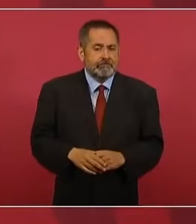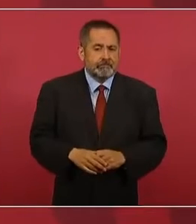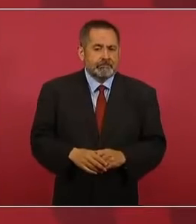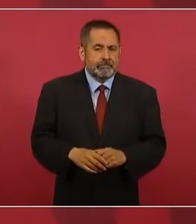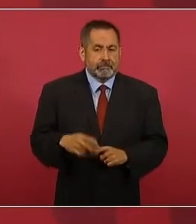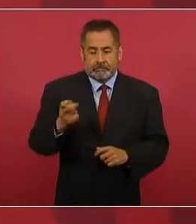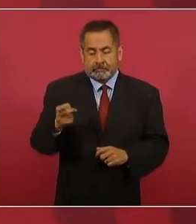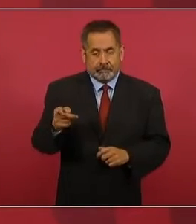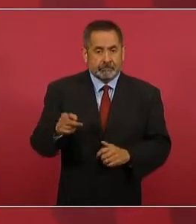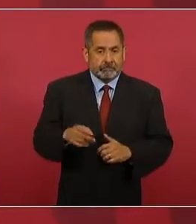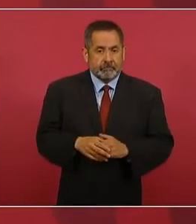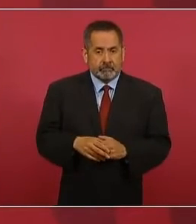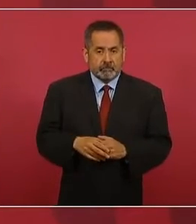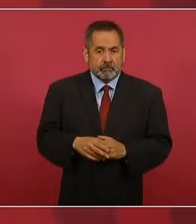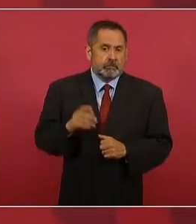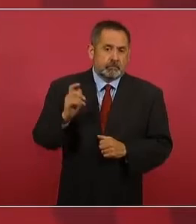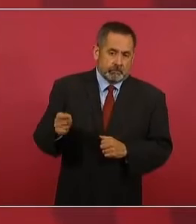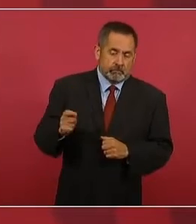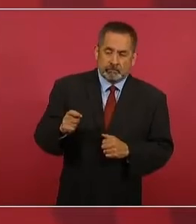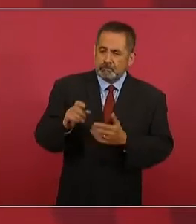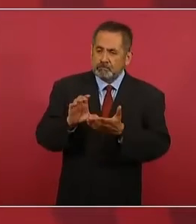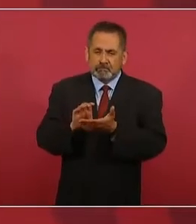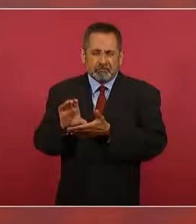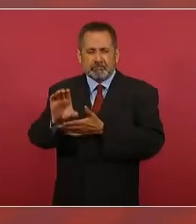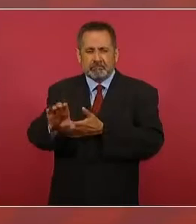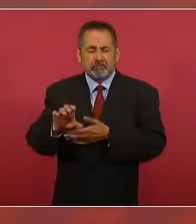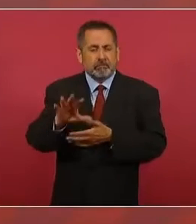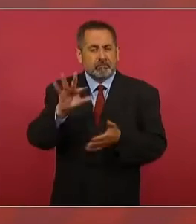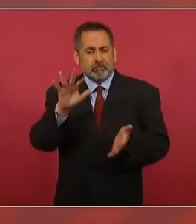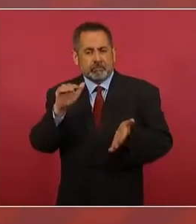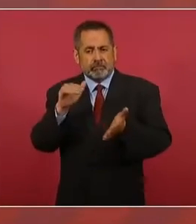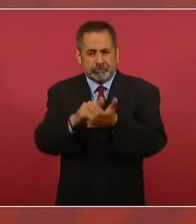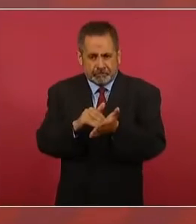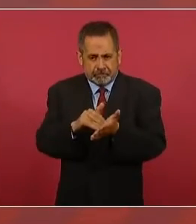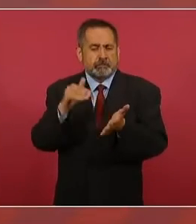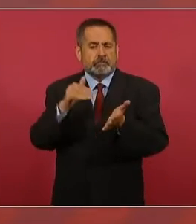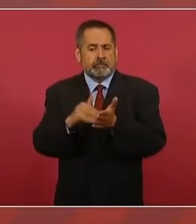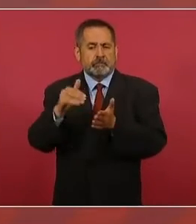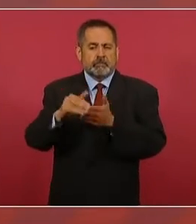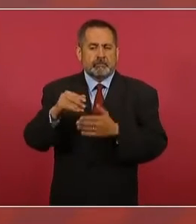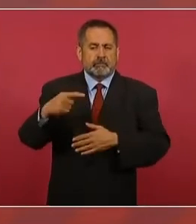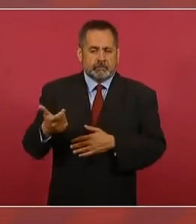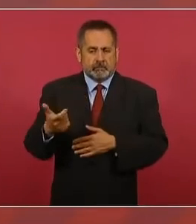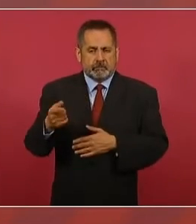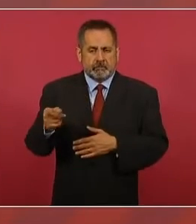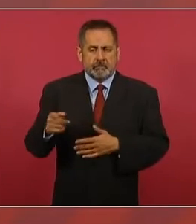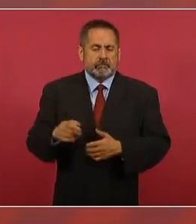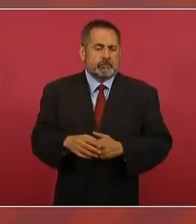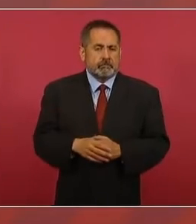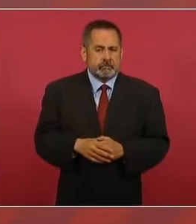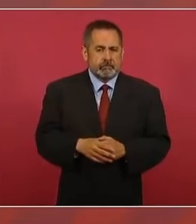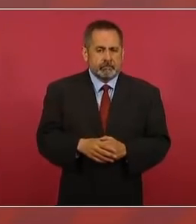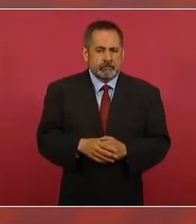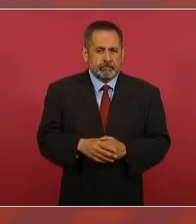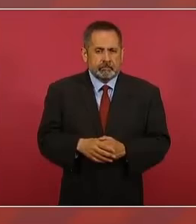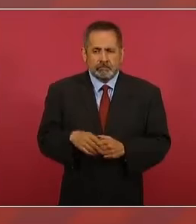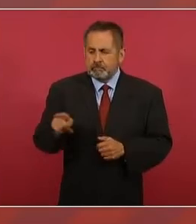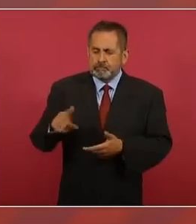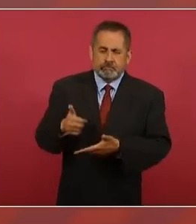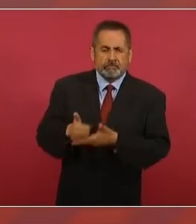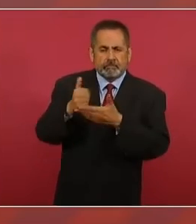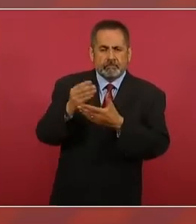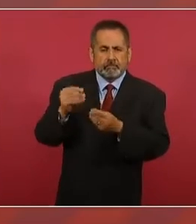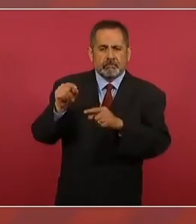Y esto significa una inversión de más de 40,000 millones de pesos, que va a ayudar